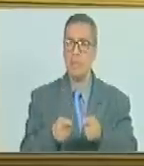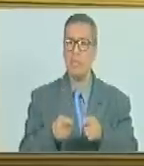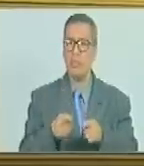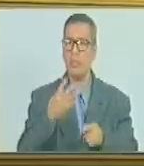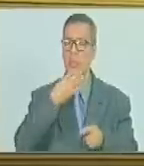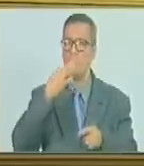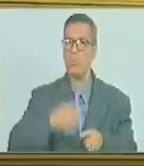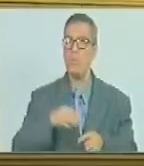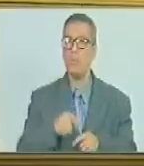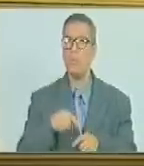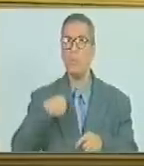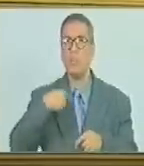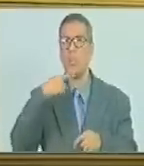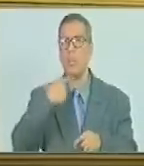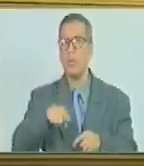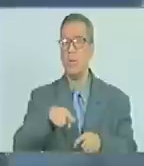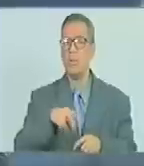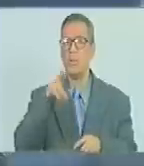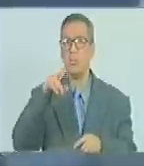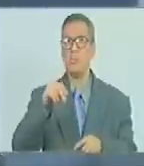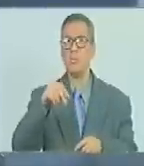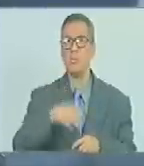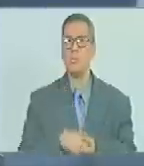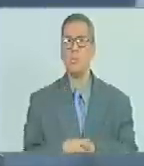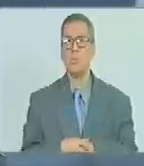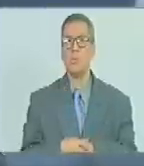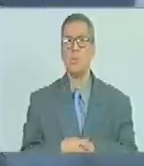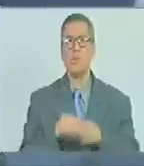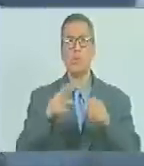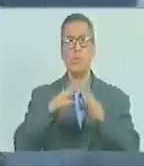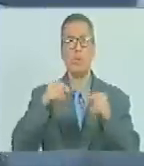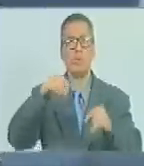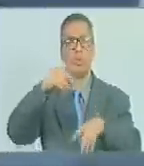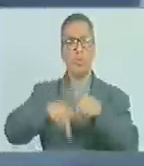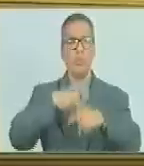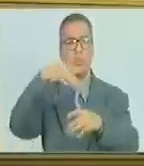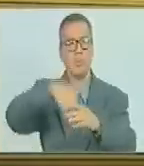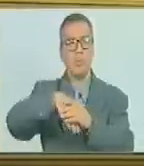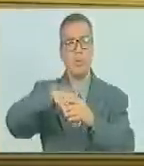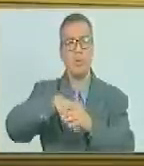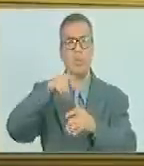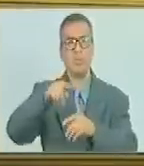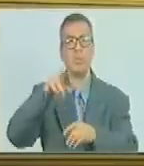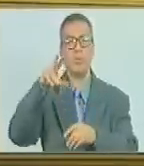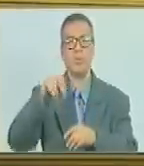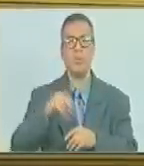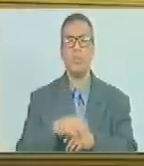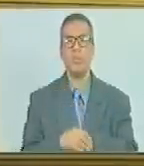convencer, no sé a quién, de que los eventos electorales que no son